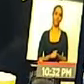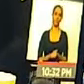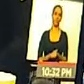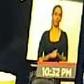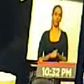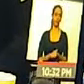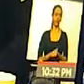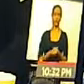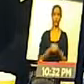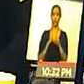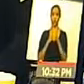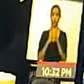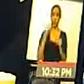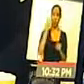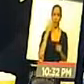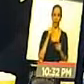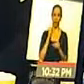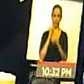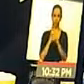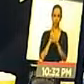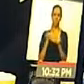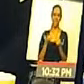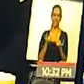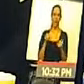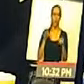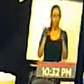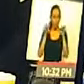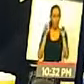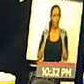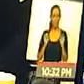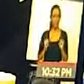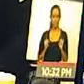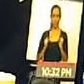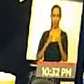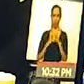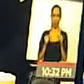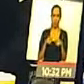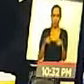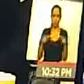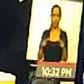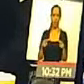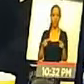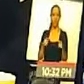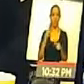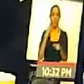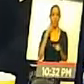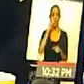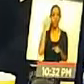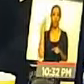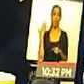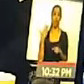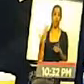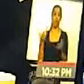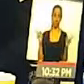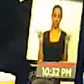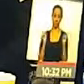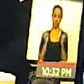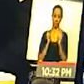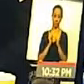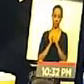todo parece indicar, porque como ya uno ha aprendido de todos los acontecimientos que se dieron el año pasado, que sintetizaron como que con